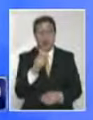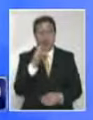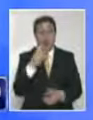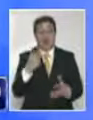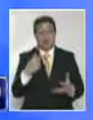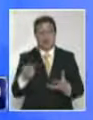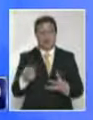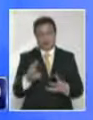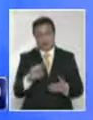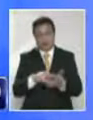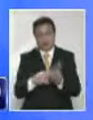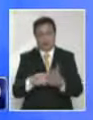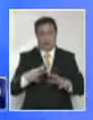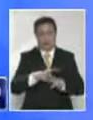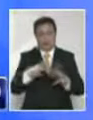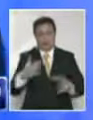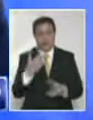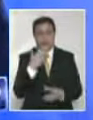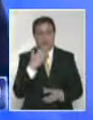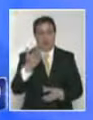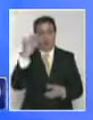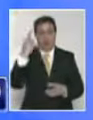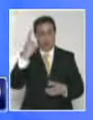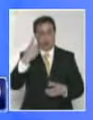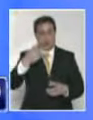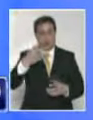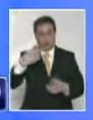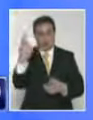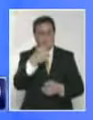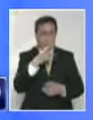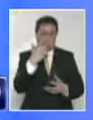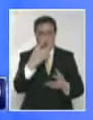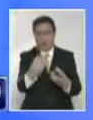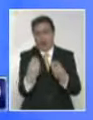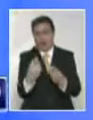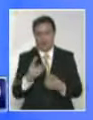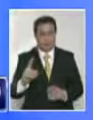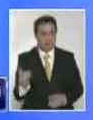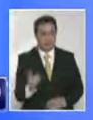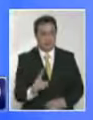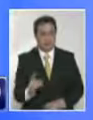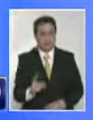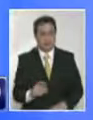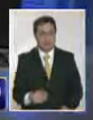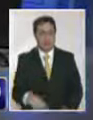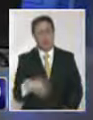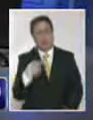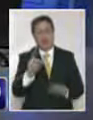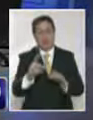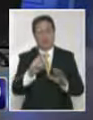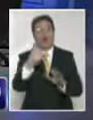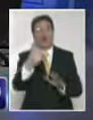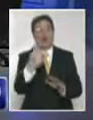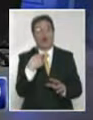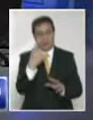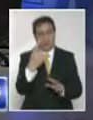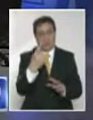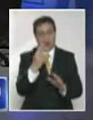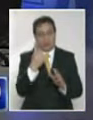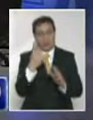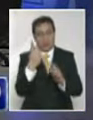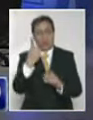casi de impotencia. O sea, no era el régimen ideal que muchos dicen. A ver, pero aclaremos, Víctor. Una cosa, la señora que se viene bueno,